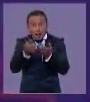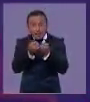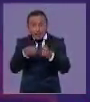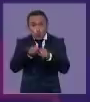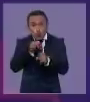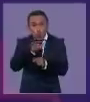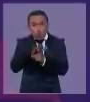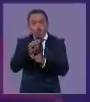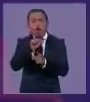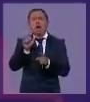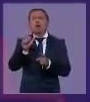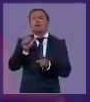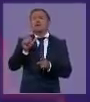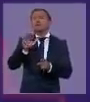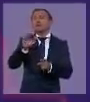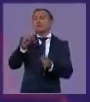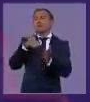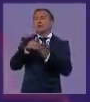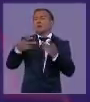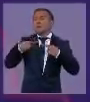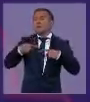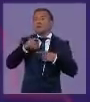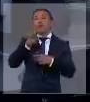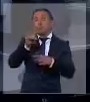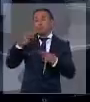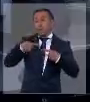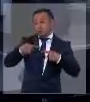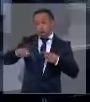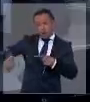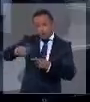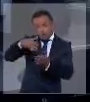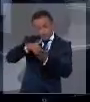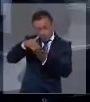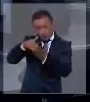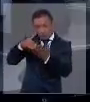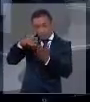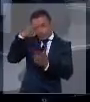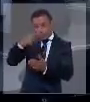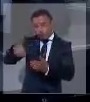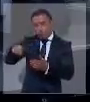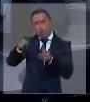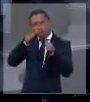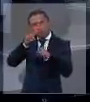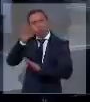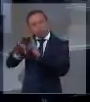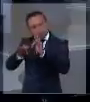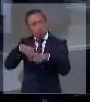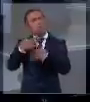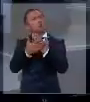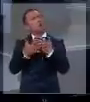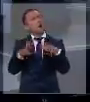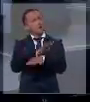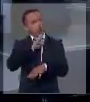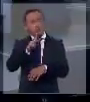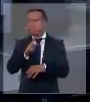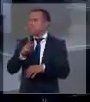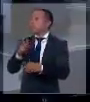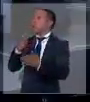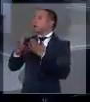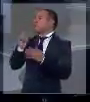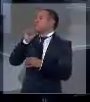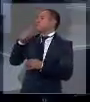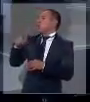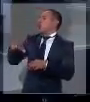hace de manera personalizada, lo podemos hacer mejor y lo también, vamos a resolver en mi gobierno. Y es también un botín de los gobernadores, ¿no? Y por eso,